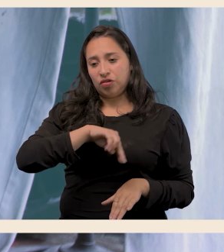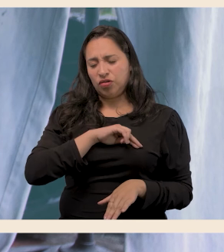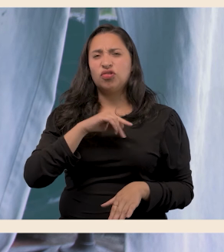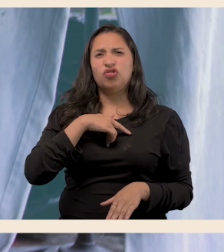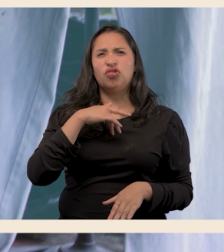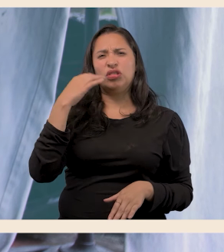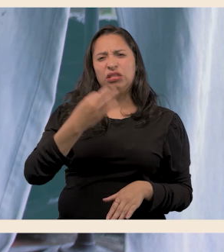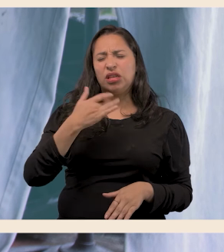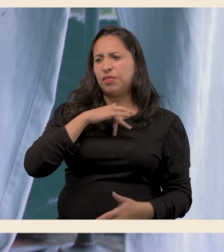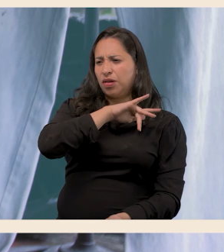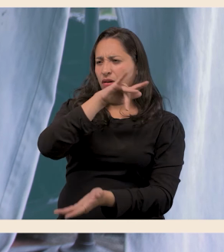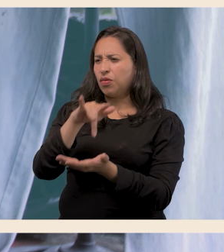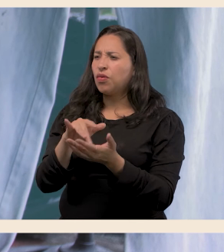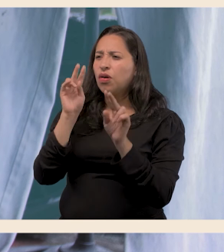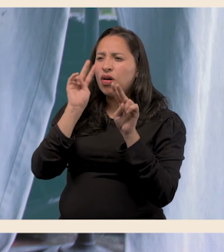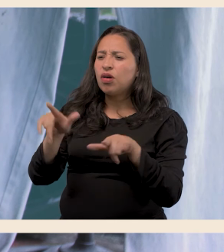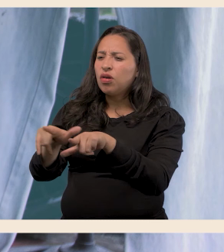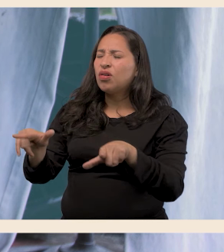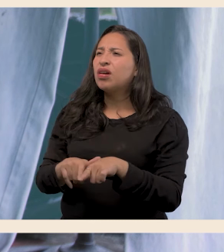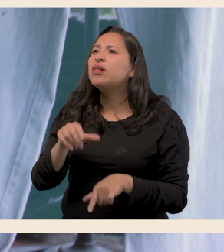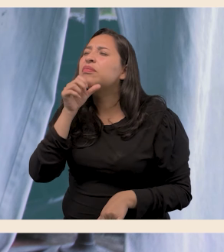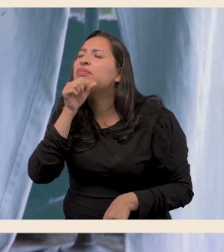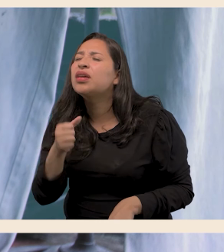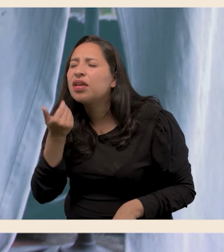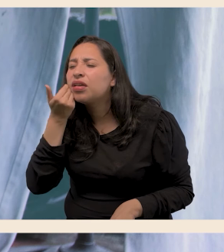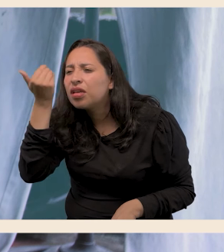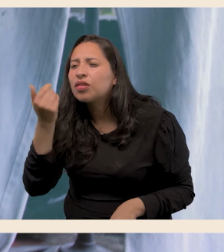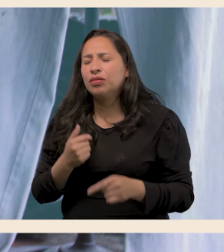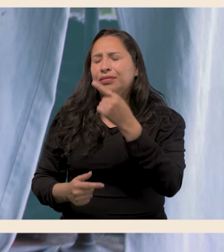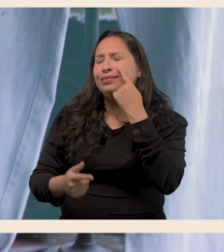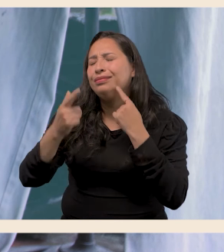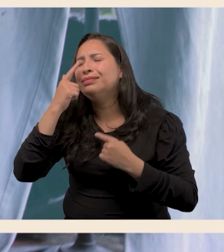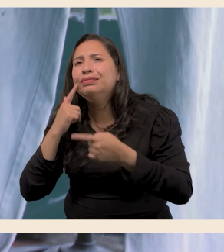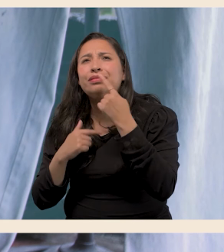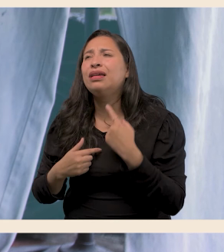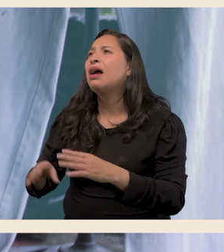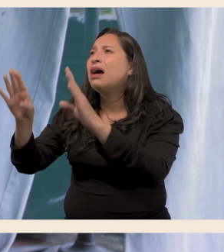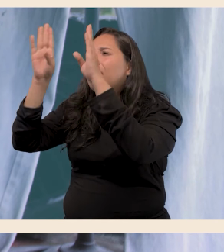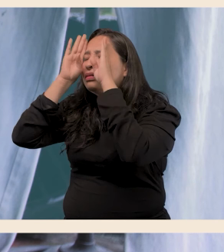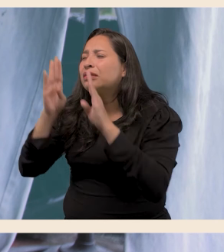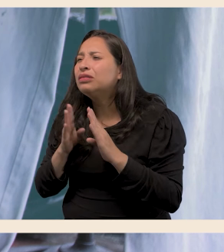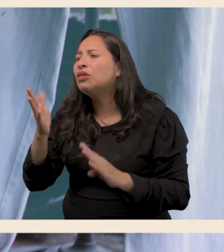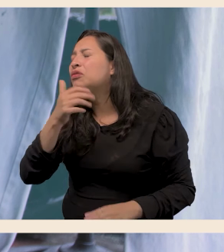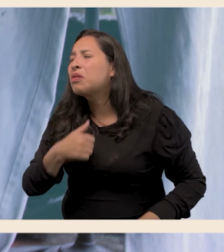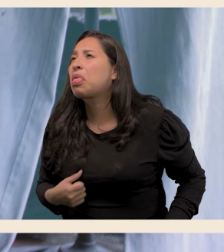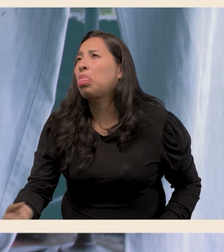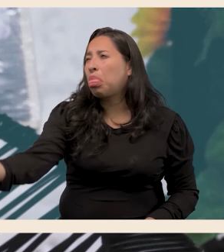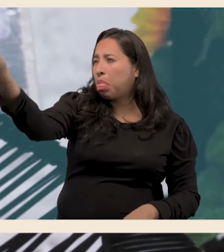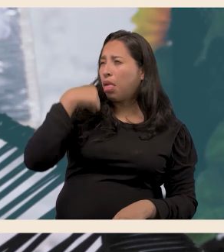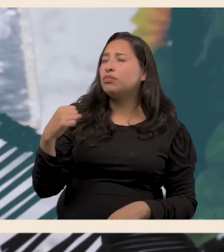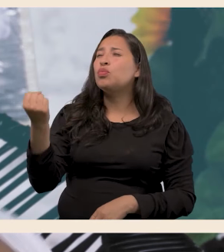están maltratando, sale la gente hasta llorando, los viejos. Es que no me prestan atención, es que me maman